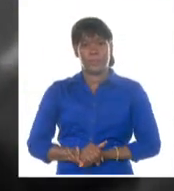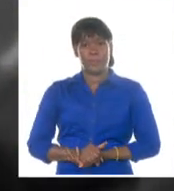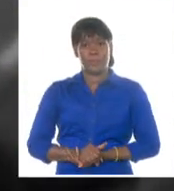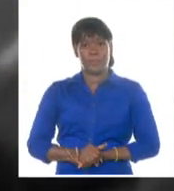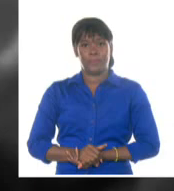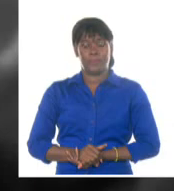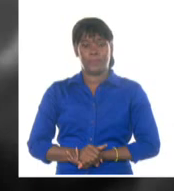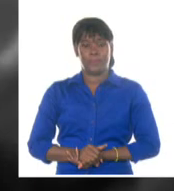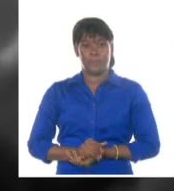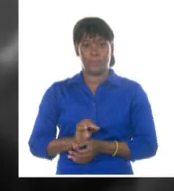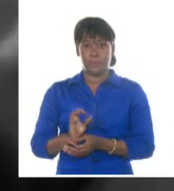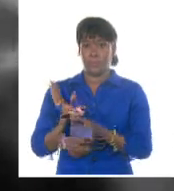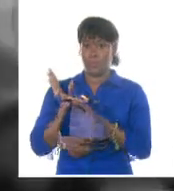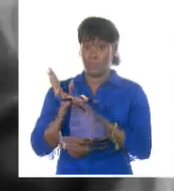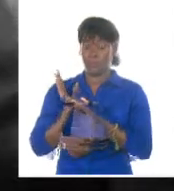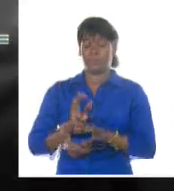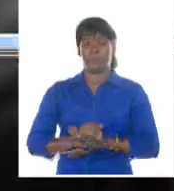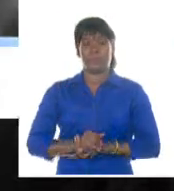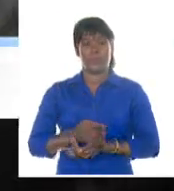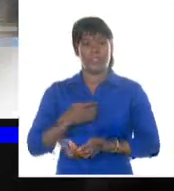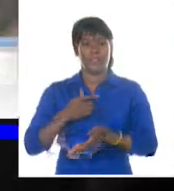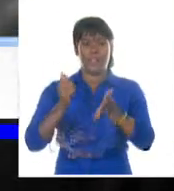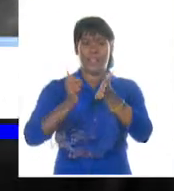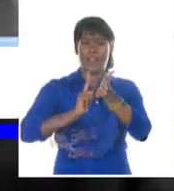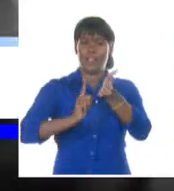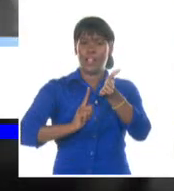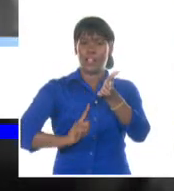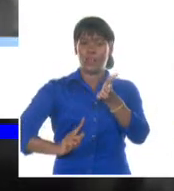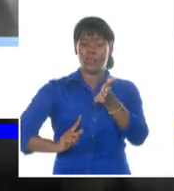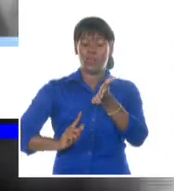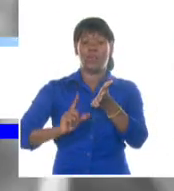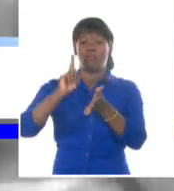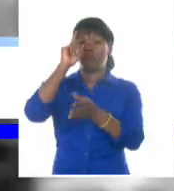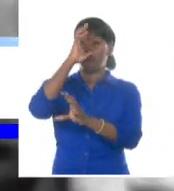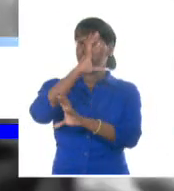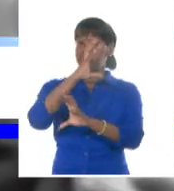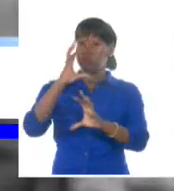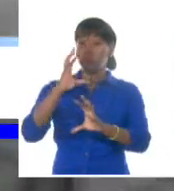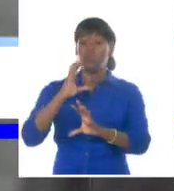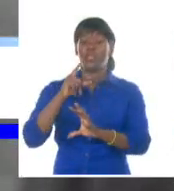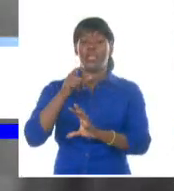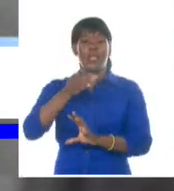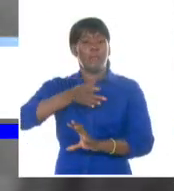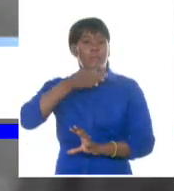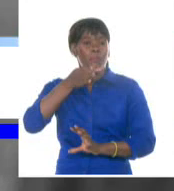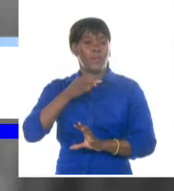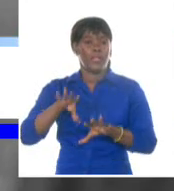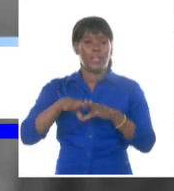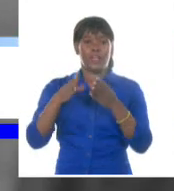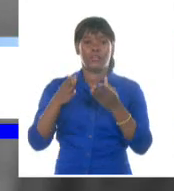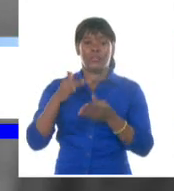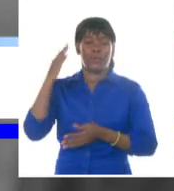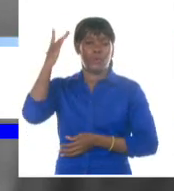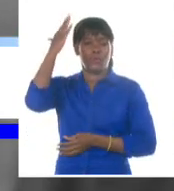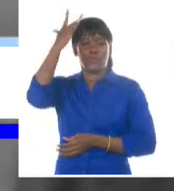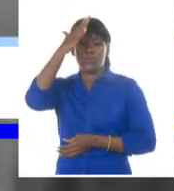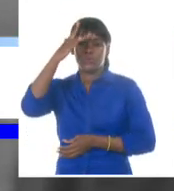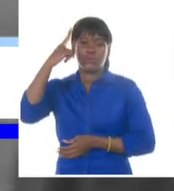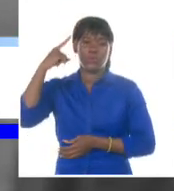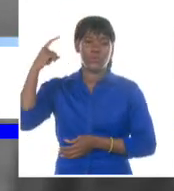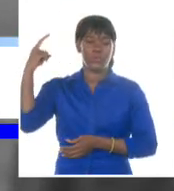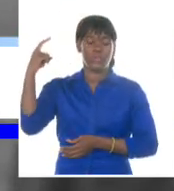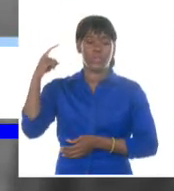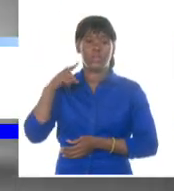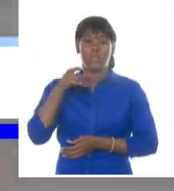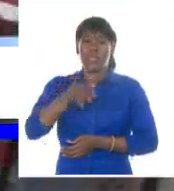Alejo Carpentier llevó a la literatura la realidad y le incorporó los sueños, la magia y la religión. Con su obra nació lo real